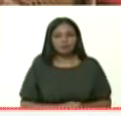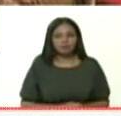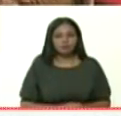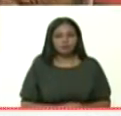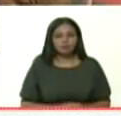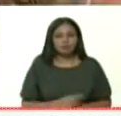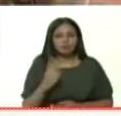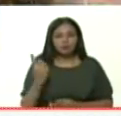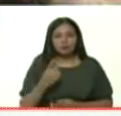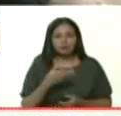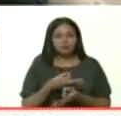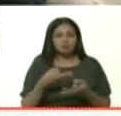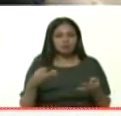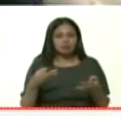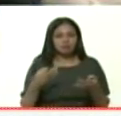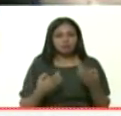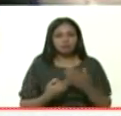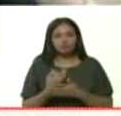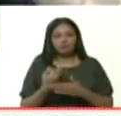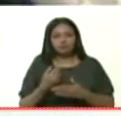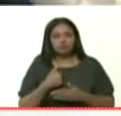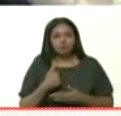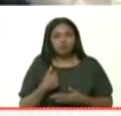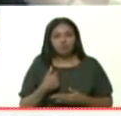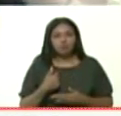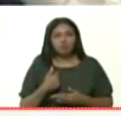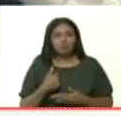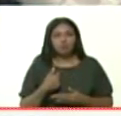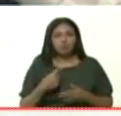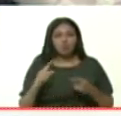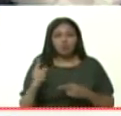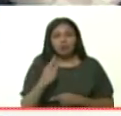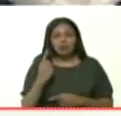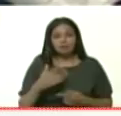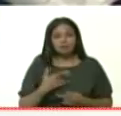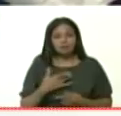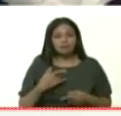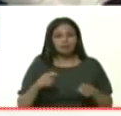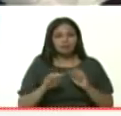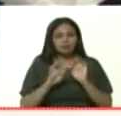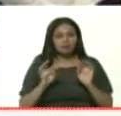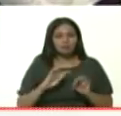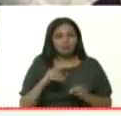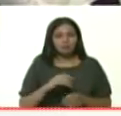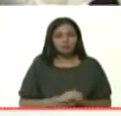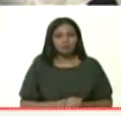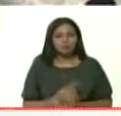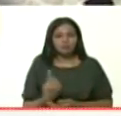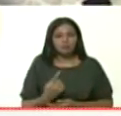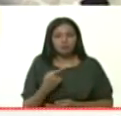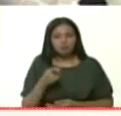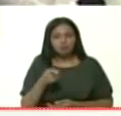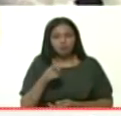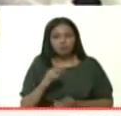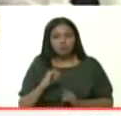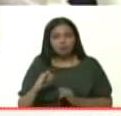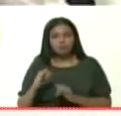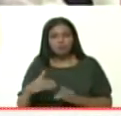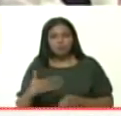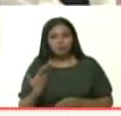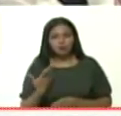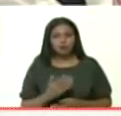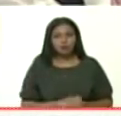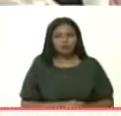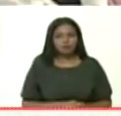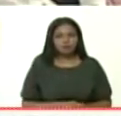única y extraordinaria función, única en el sentido de que solo ustedes pueden.